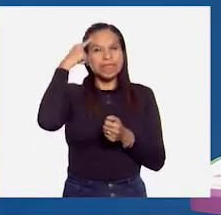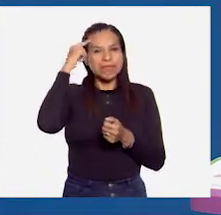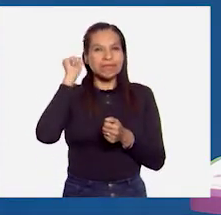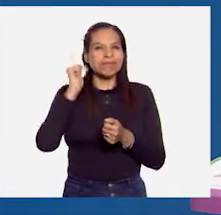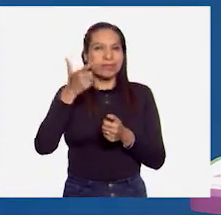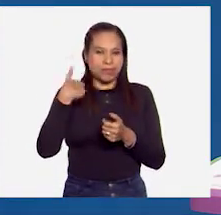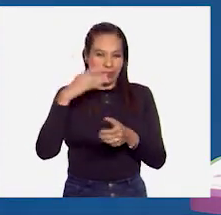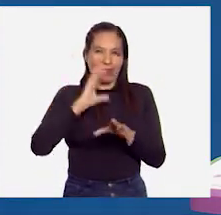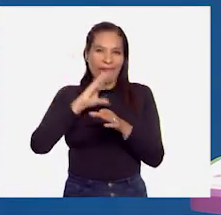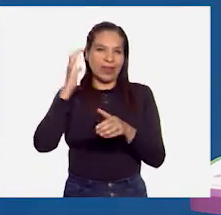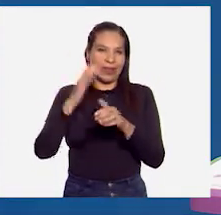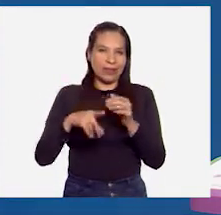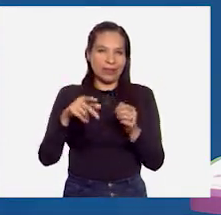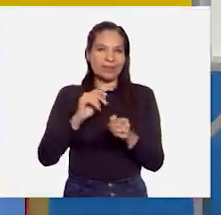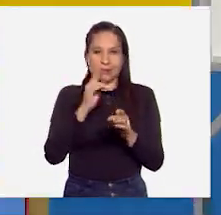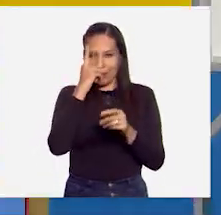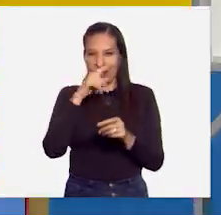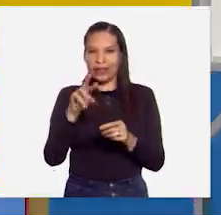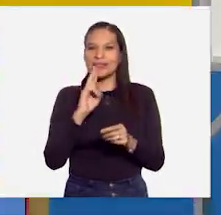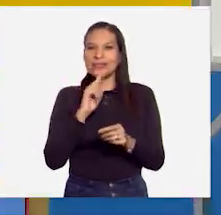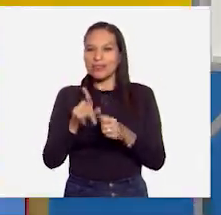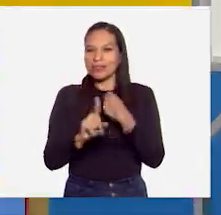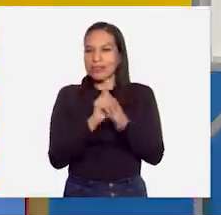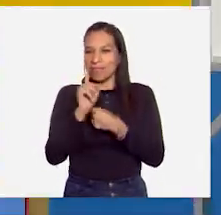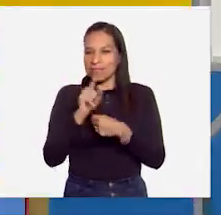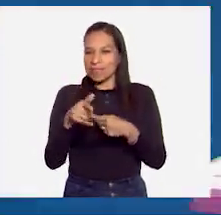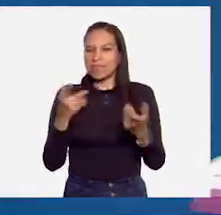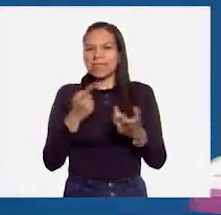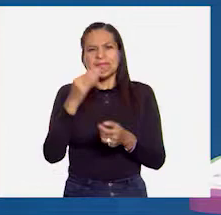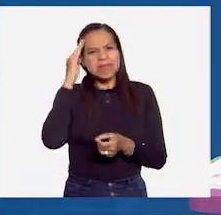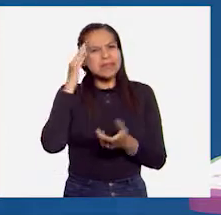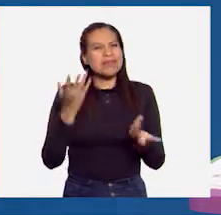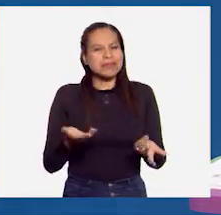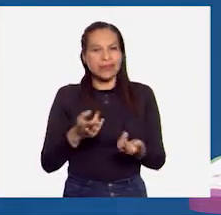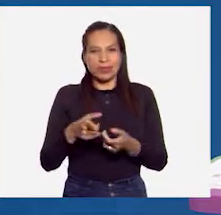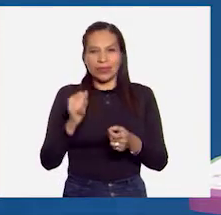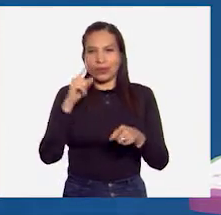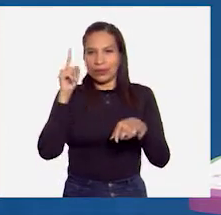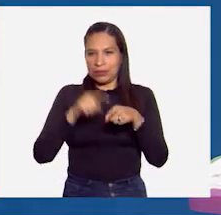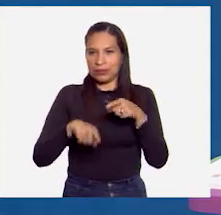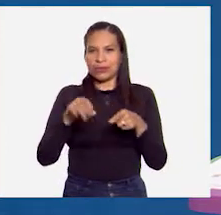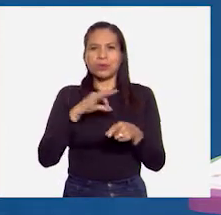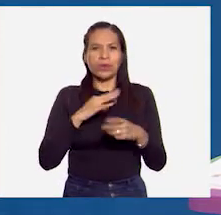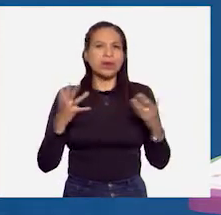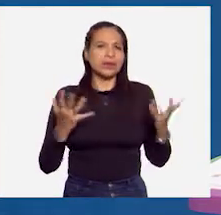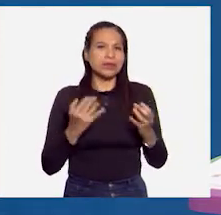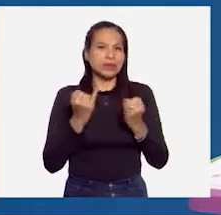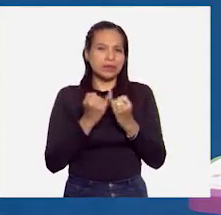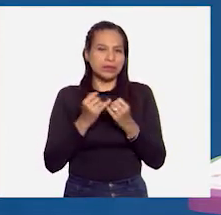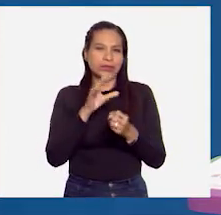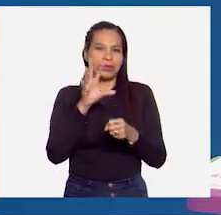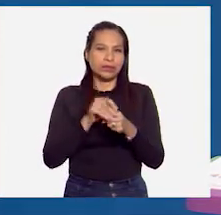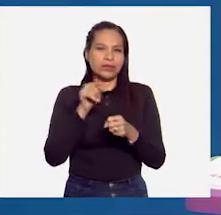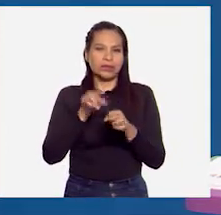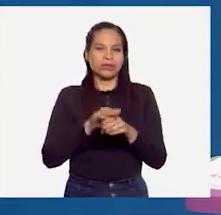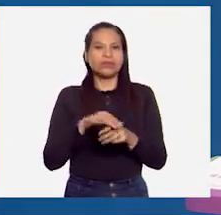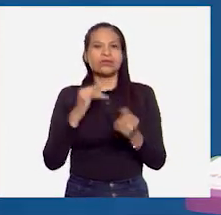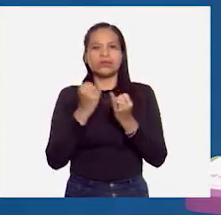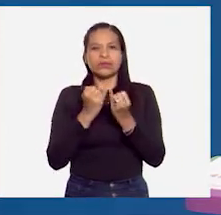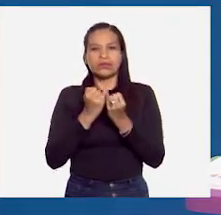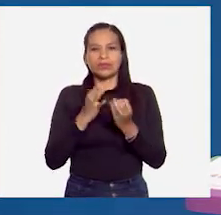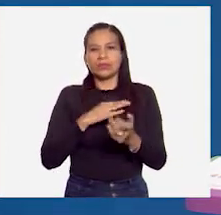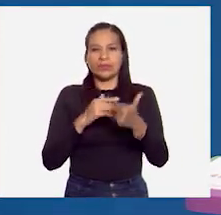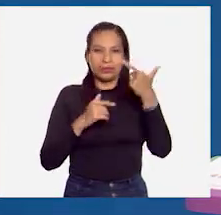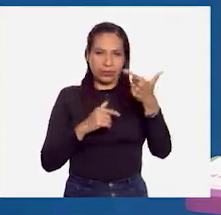estaba terminando de resolver el problema? ¿Qué se te ocurrió, Jenny? Pues que la resta también la puedo hacer completando enteros. A